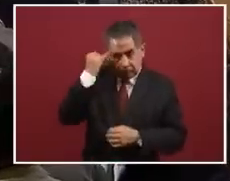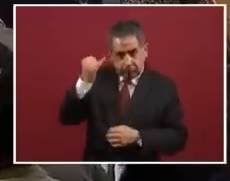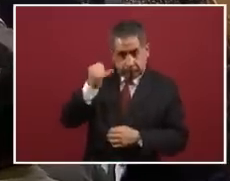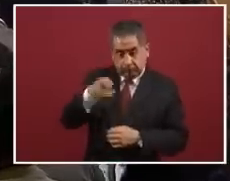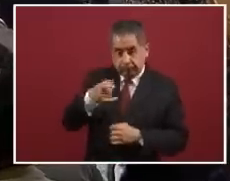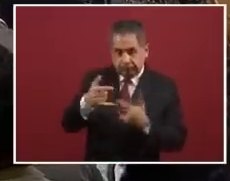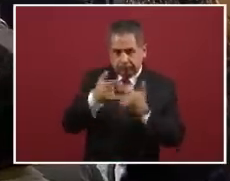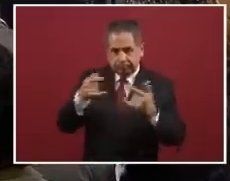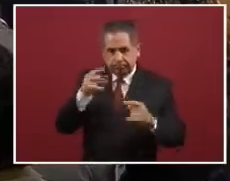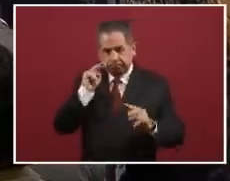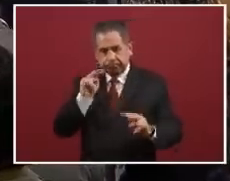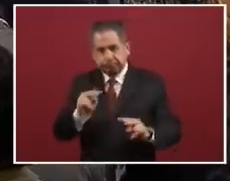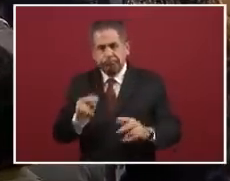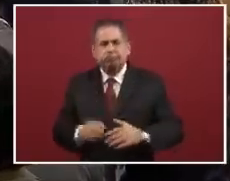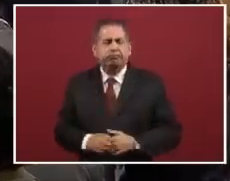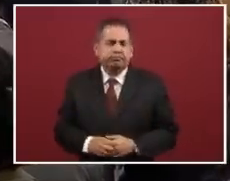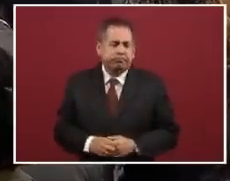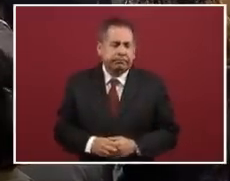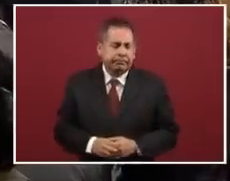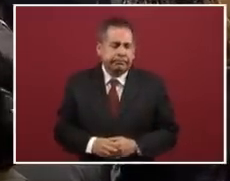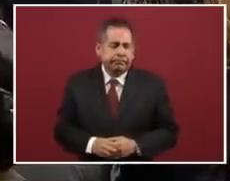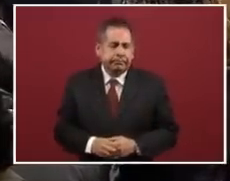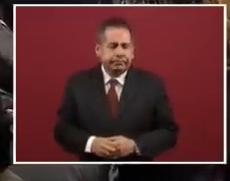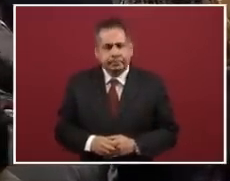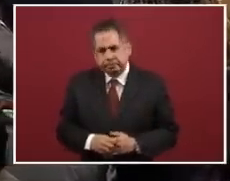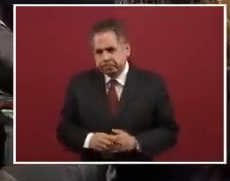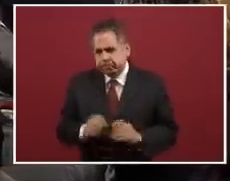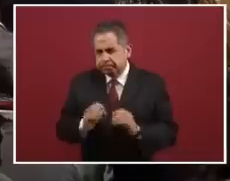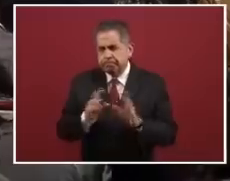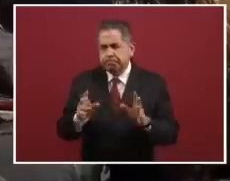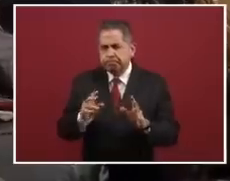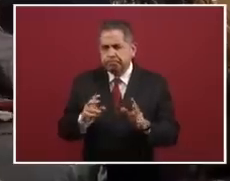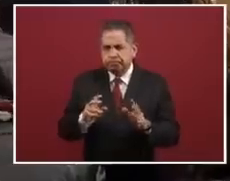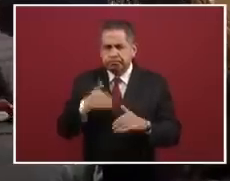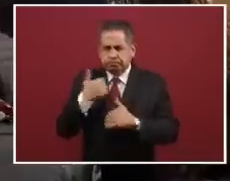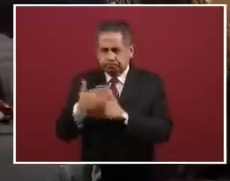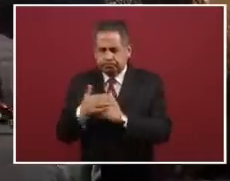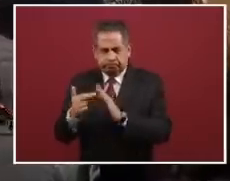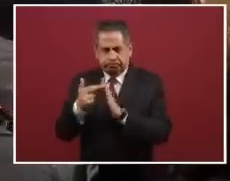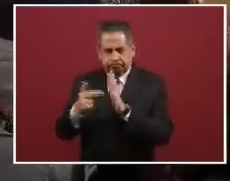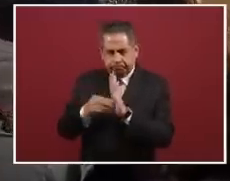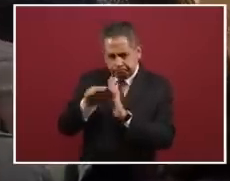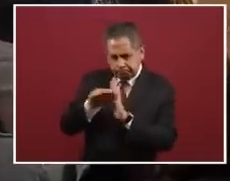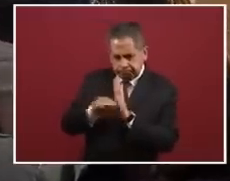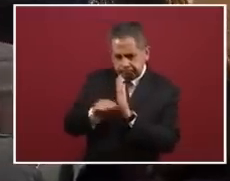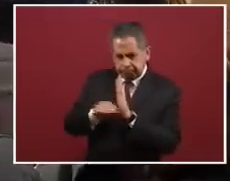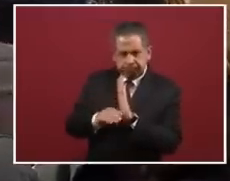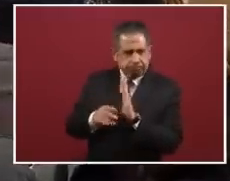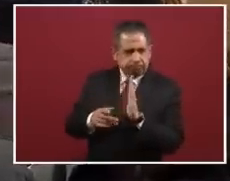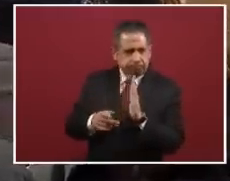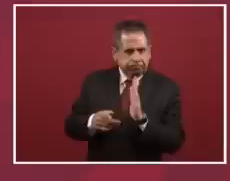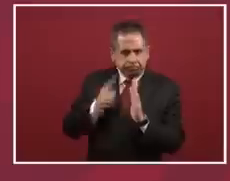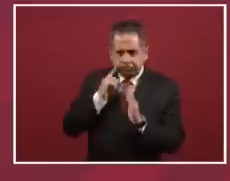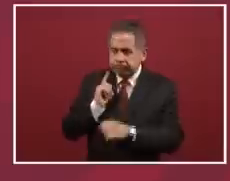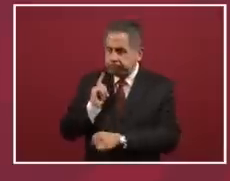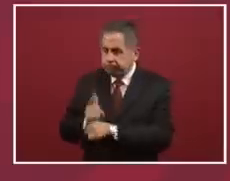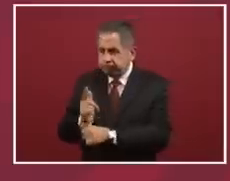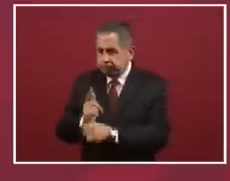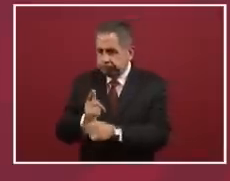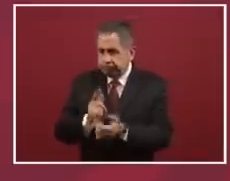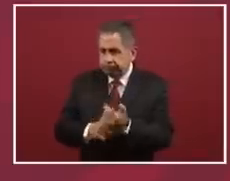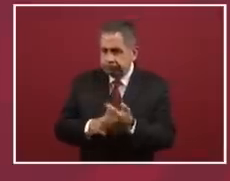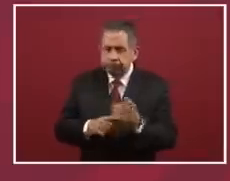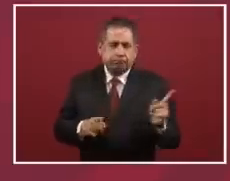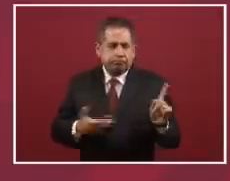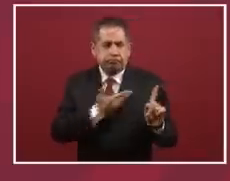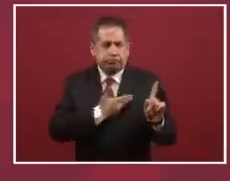tener. Y desde luego que vamos a tomar una serie de medidas conforme lo vayamos detectando, pues el señor presidente será